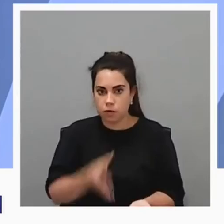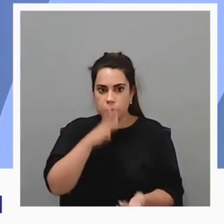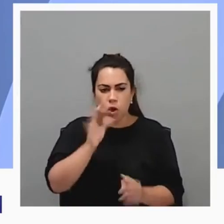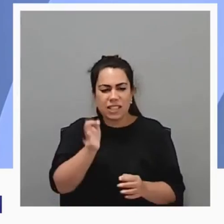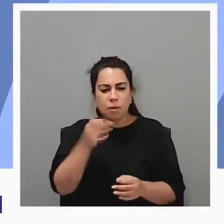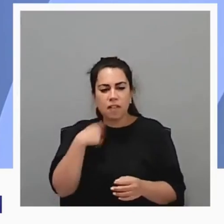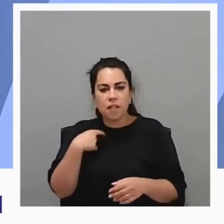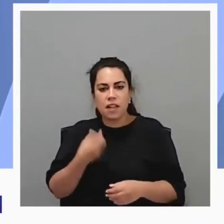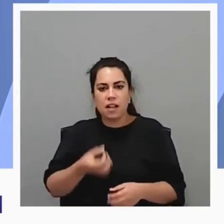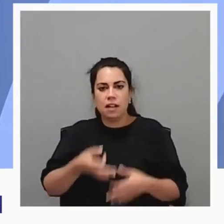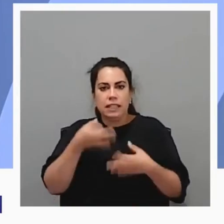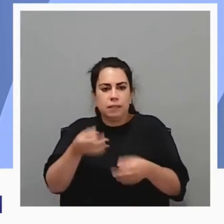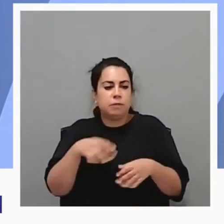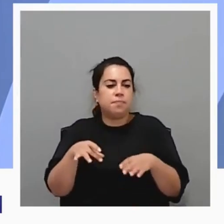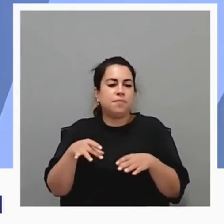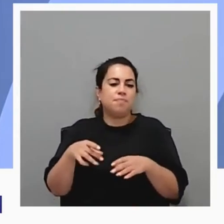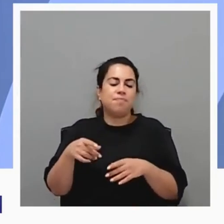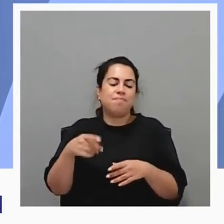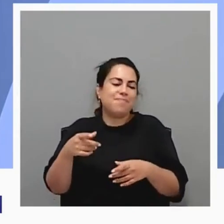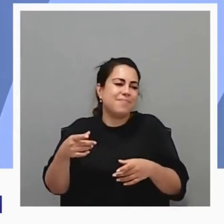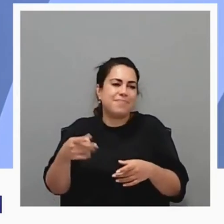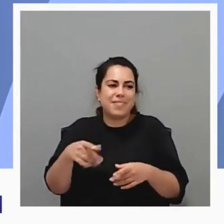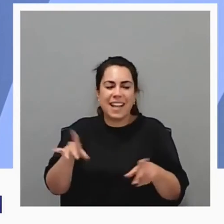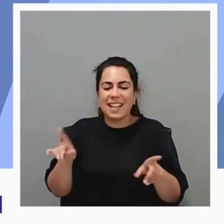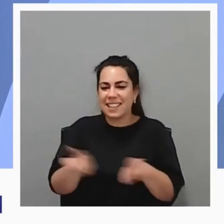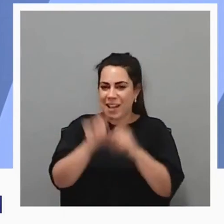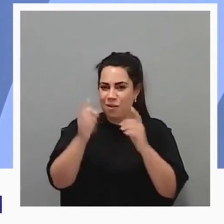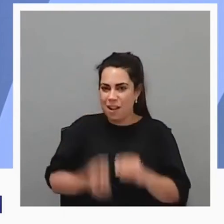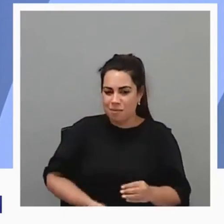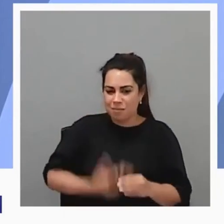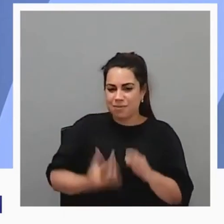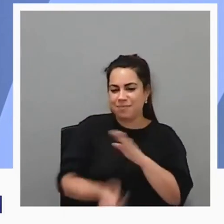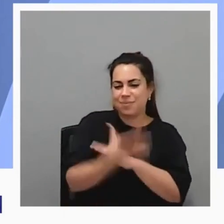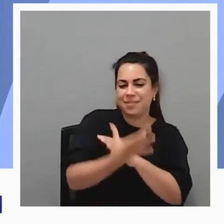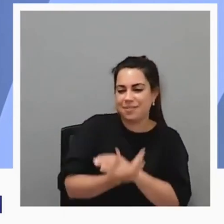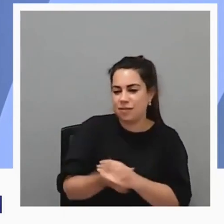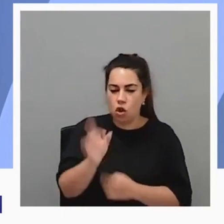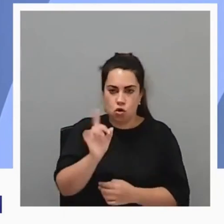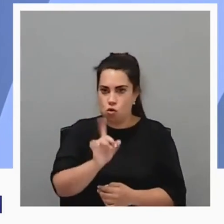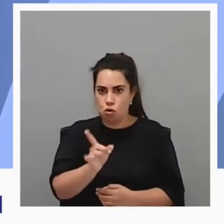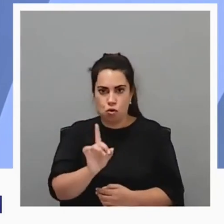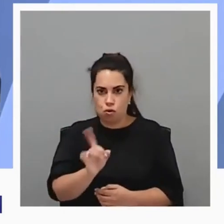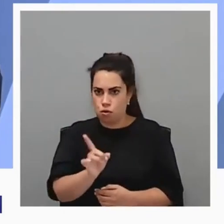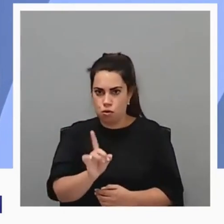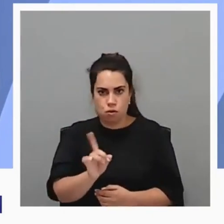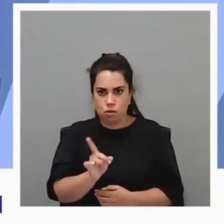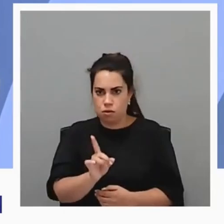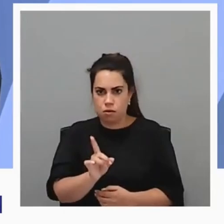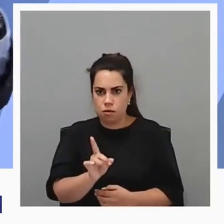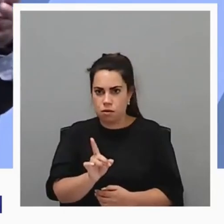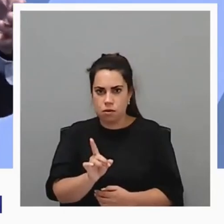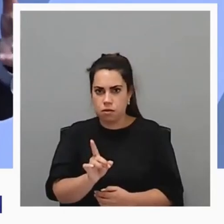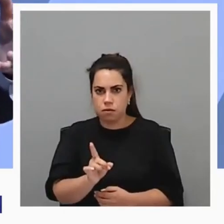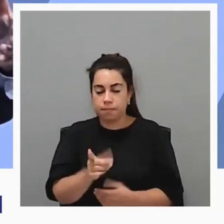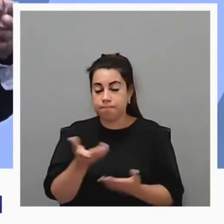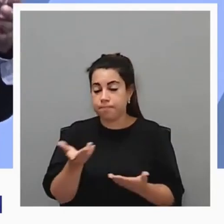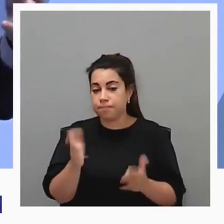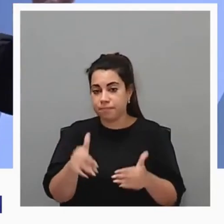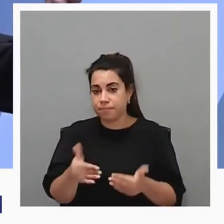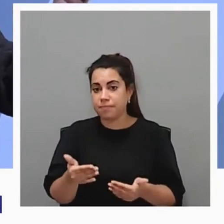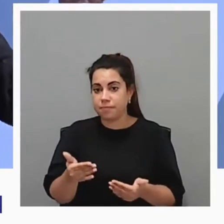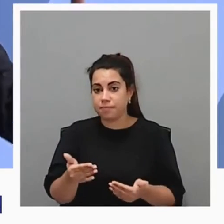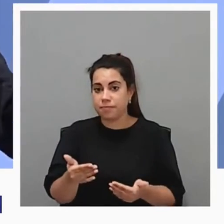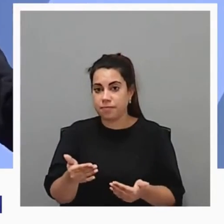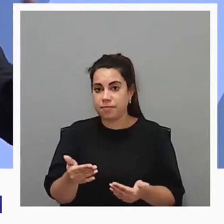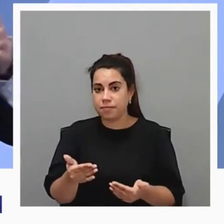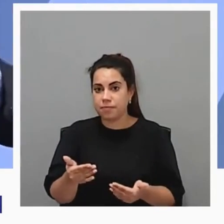no brota en cualquier condición, no brota en cualquier estado previo del alma. Y eso, desgraciadamente, lo vemos como